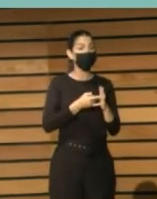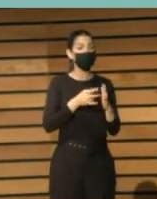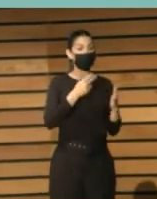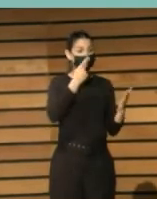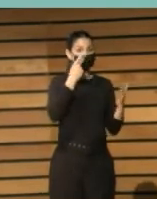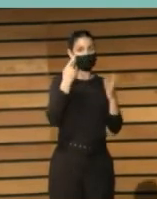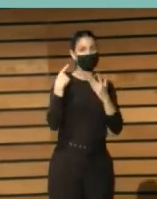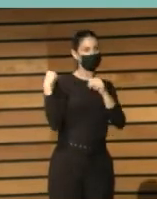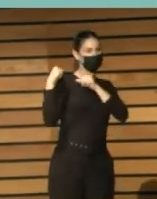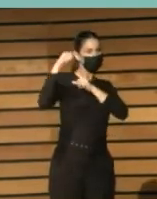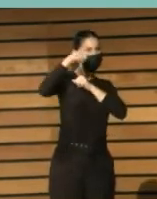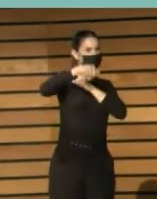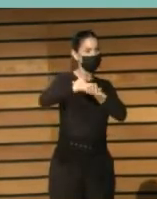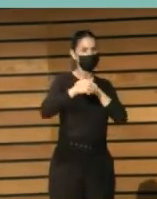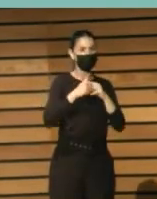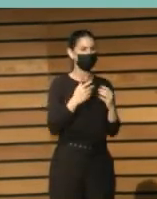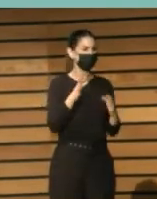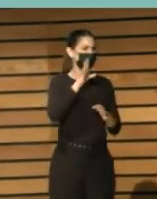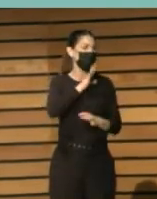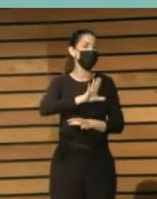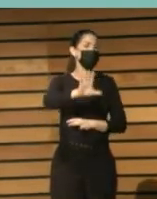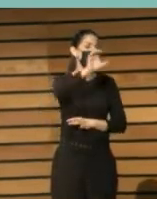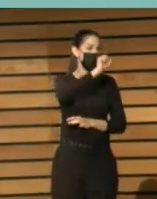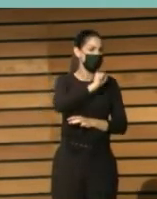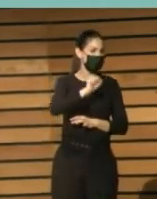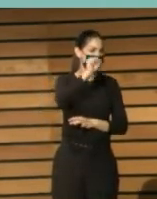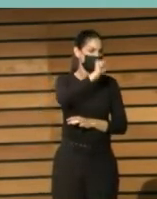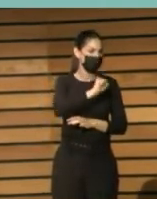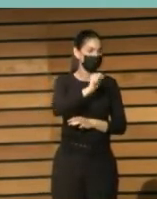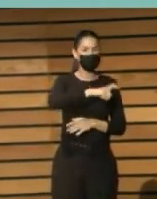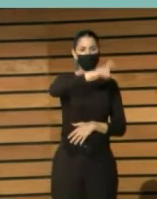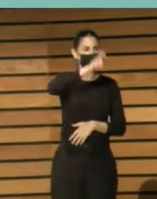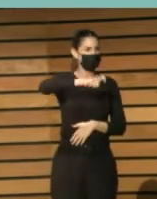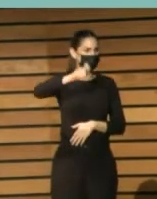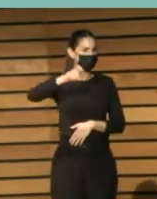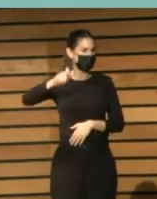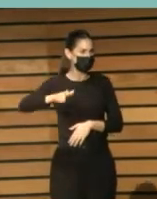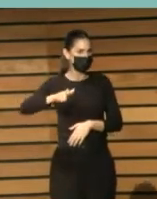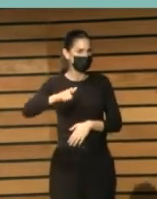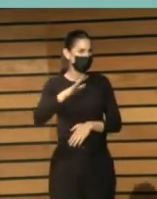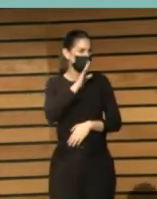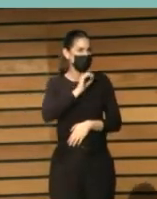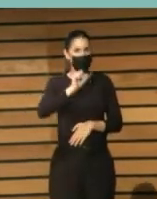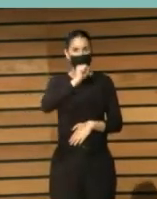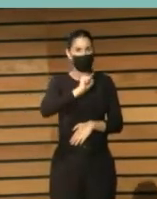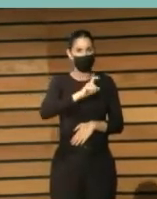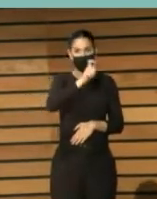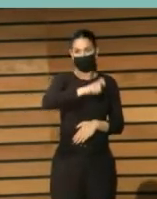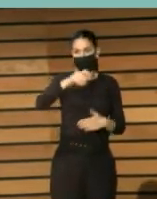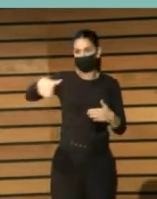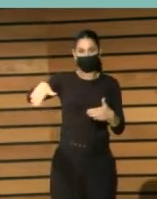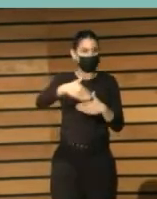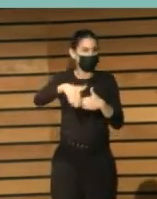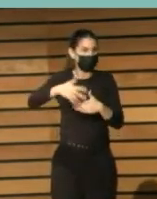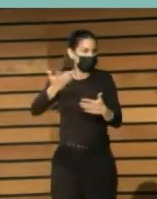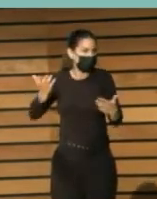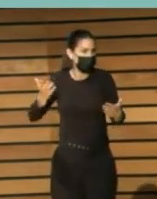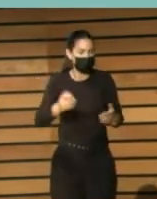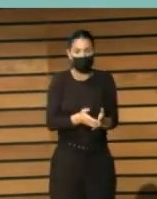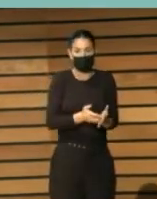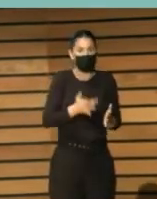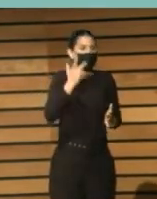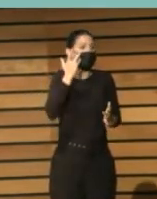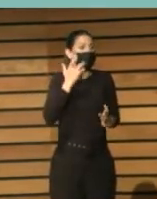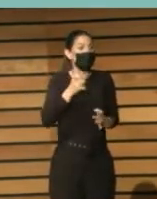una maravilla. Gente que se reúne a hablar con una persona de la calle, que va desde un limpiacristales